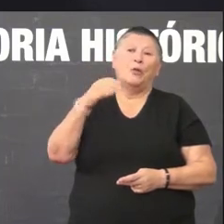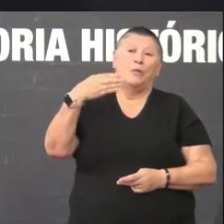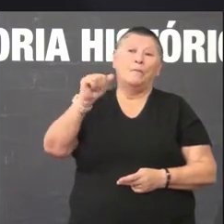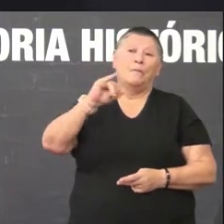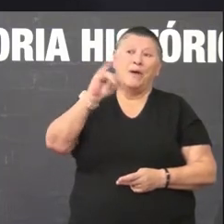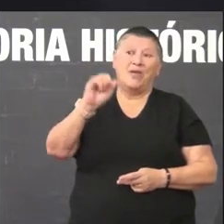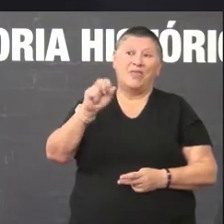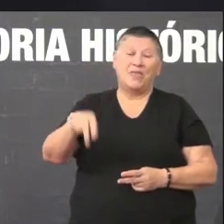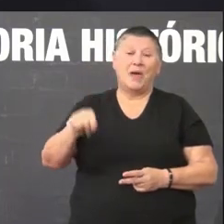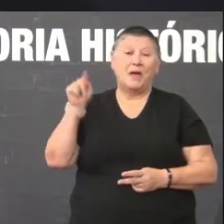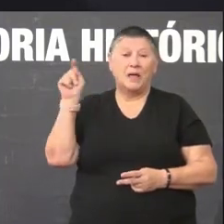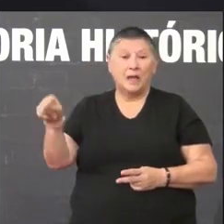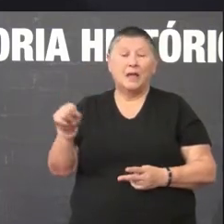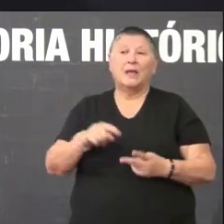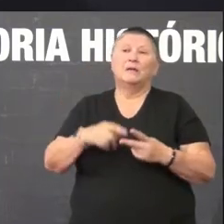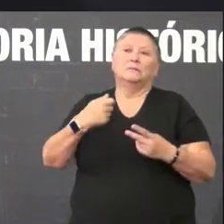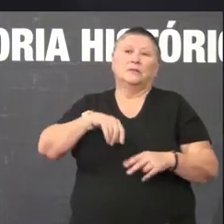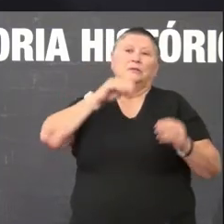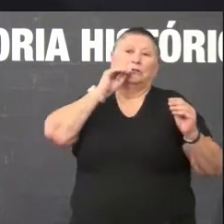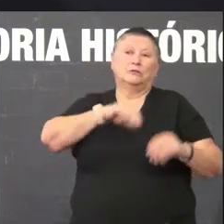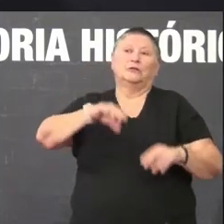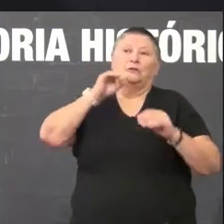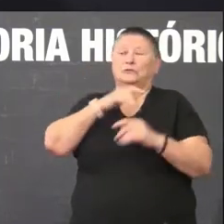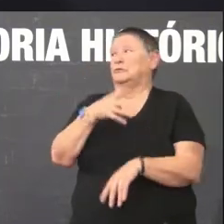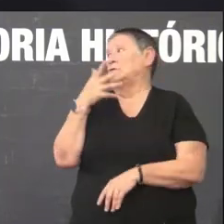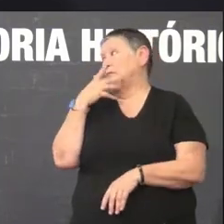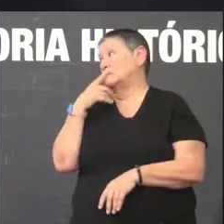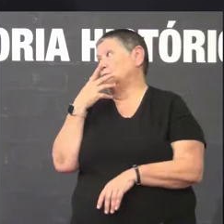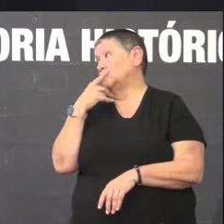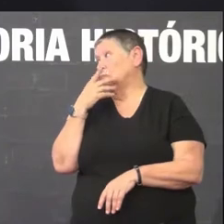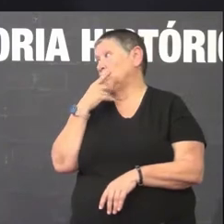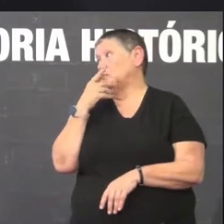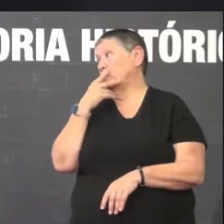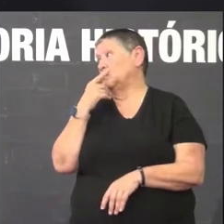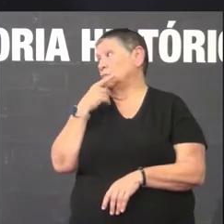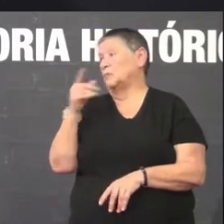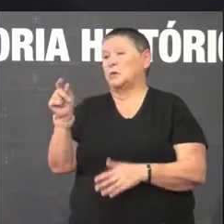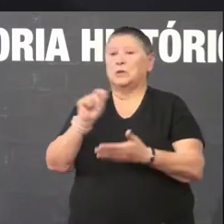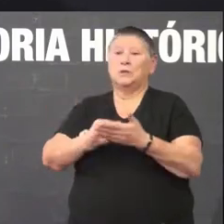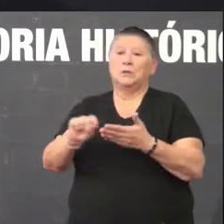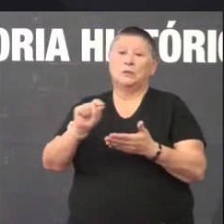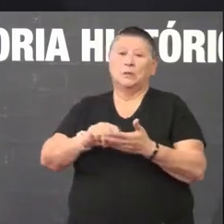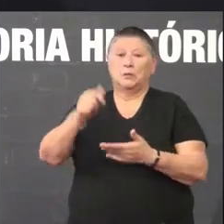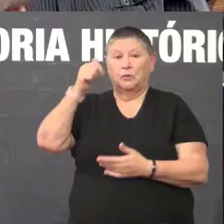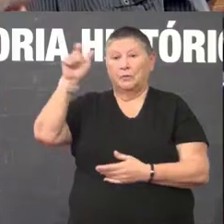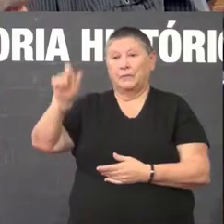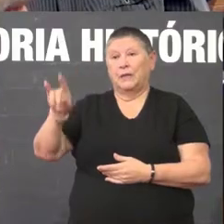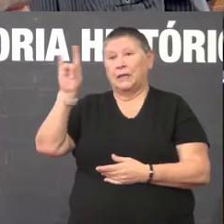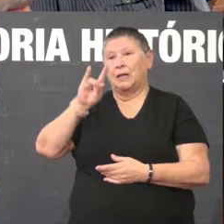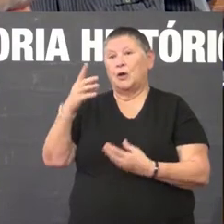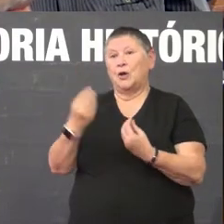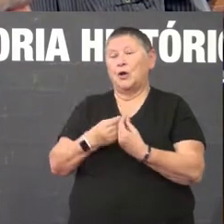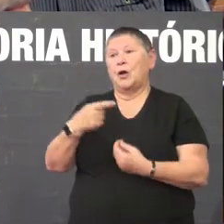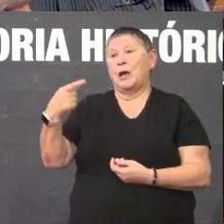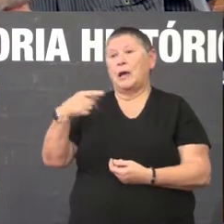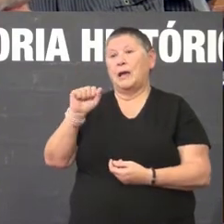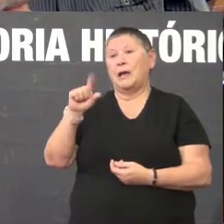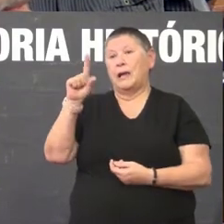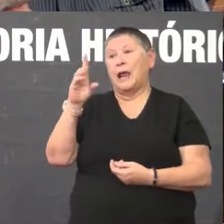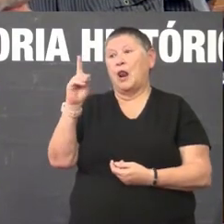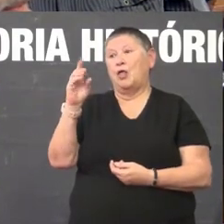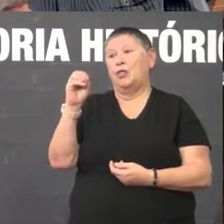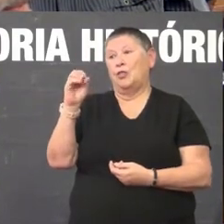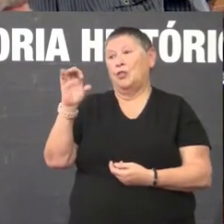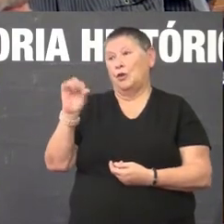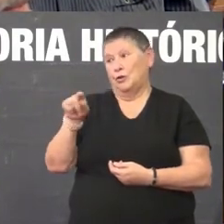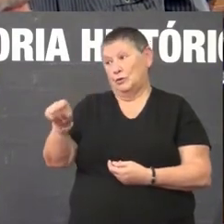dela conócese as historias que poido ter pois, con ese escritor ganario Benito Pérez Caldós, e por aí podemos saber moitas